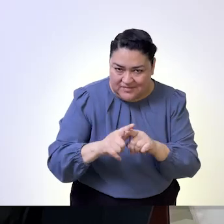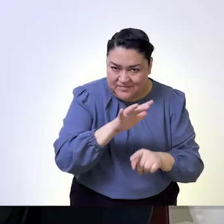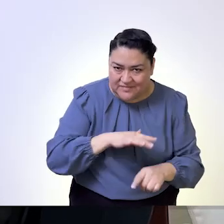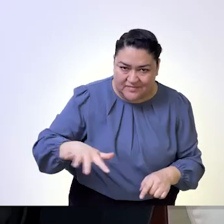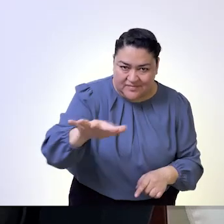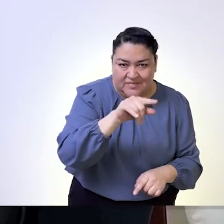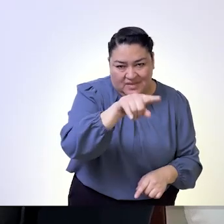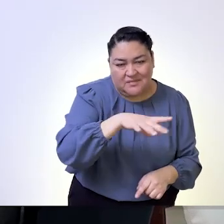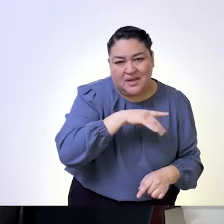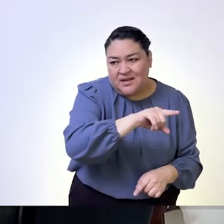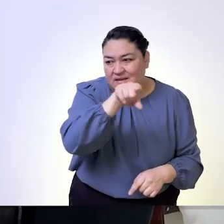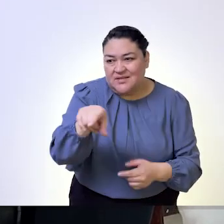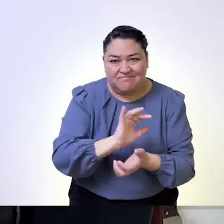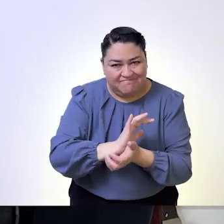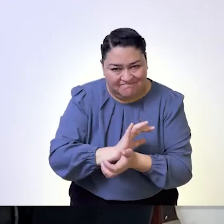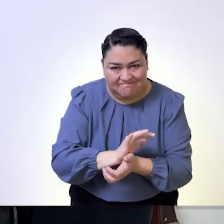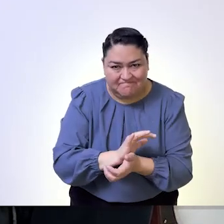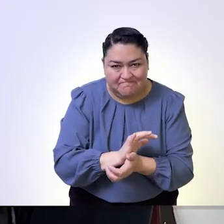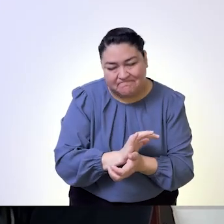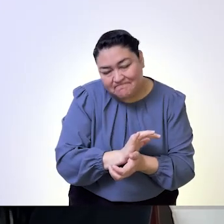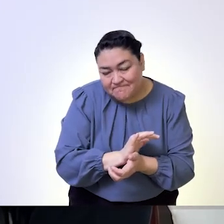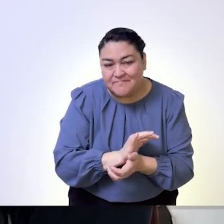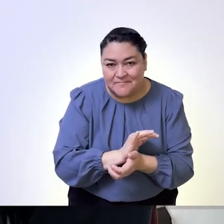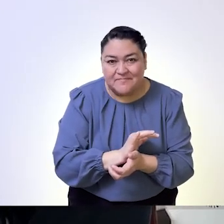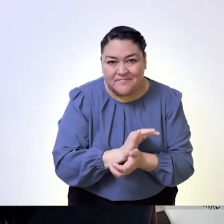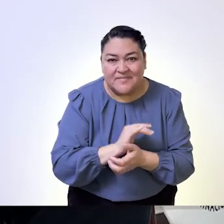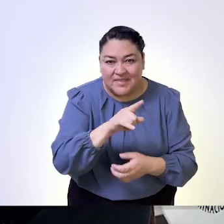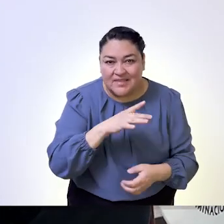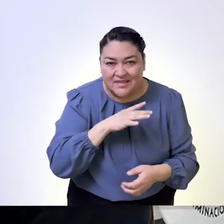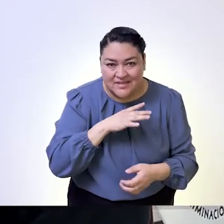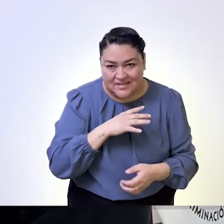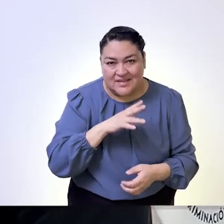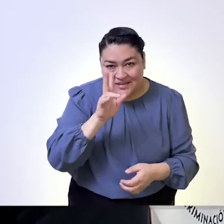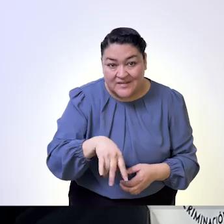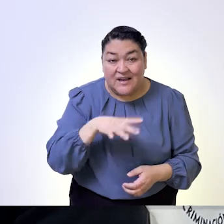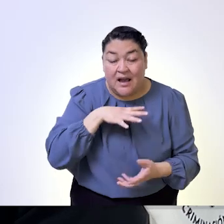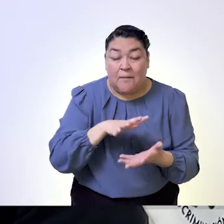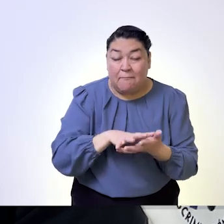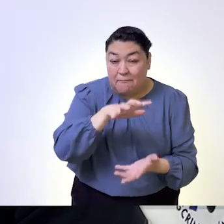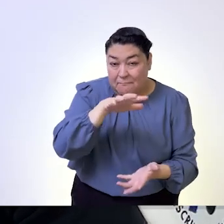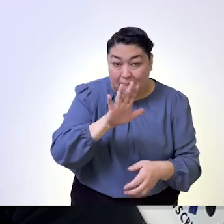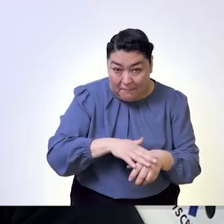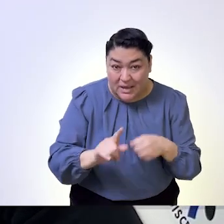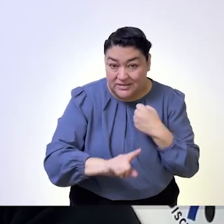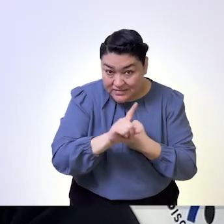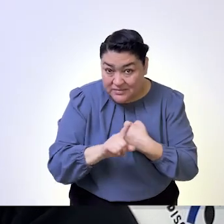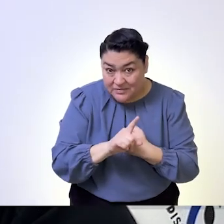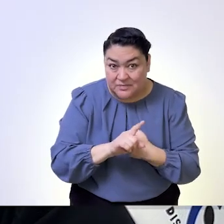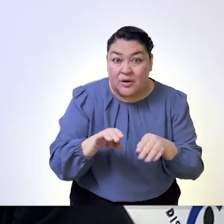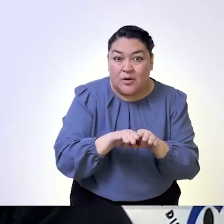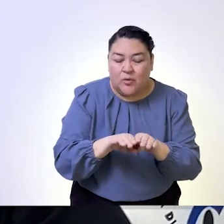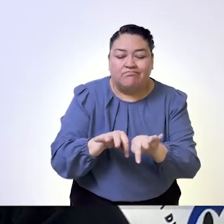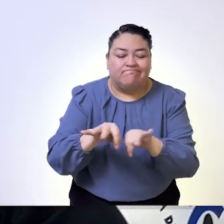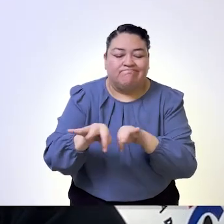públicas, donde se dan los fenómenos de la discriminación, que muy concretamente un mayor número de